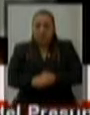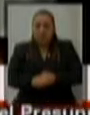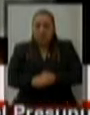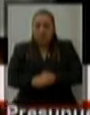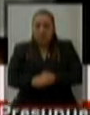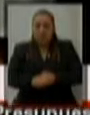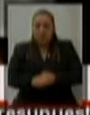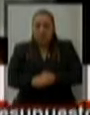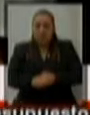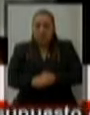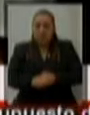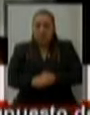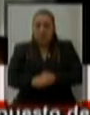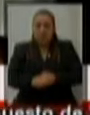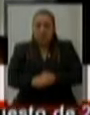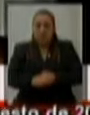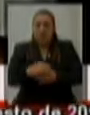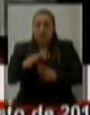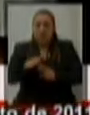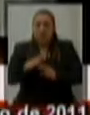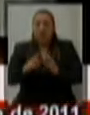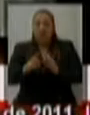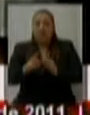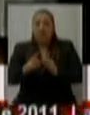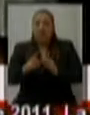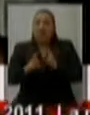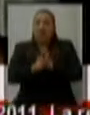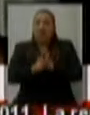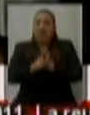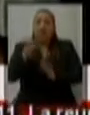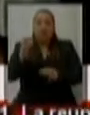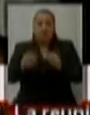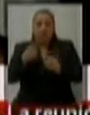paz, la ley y la